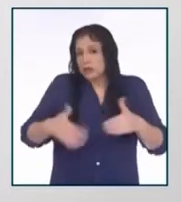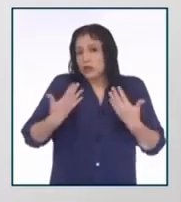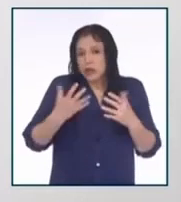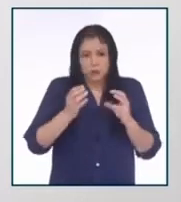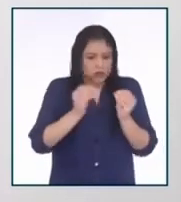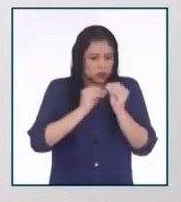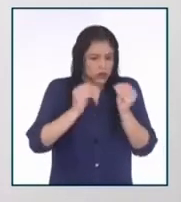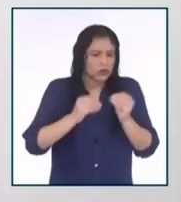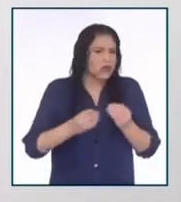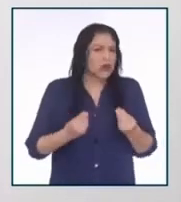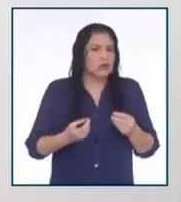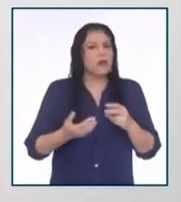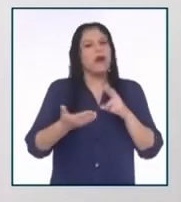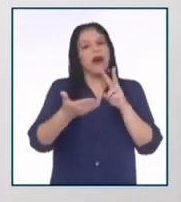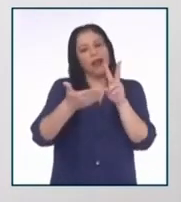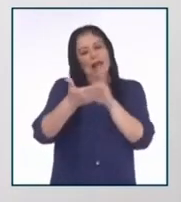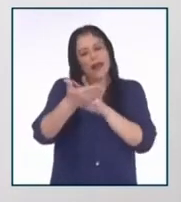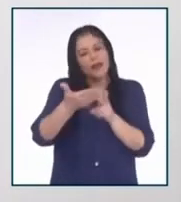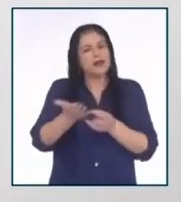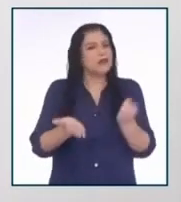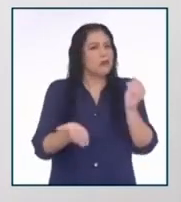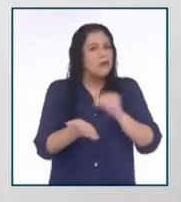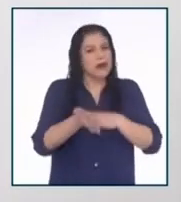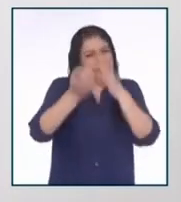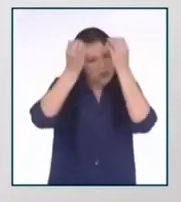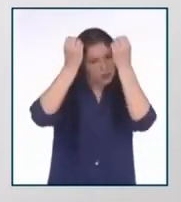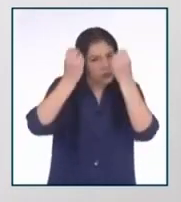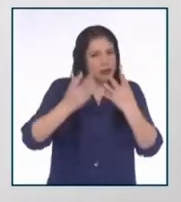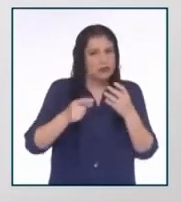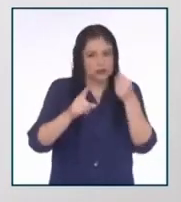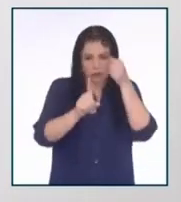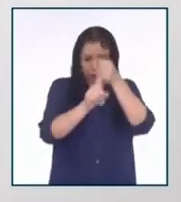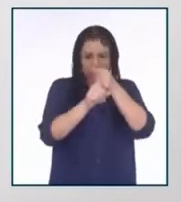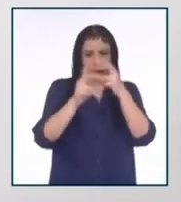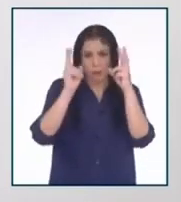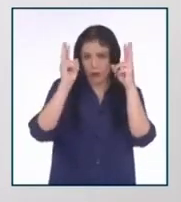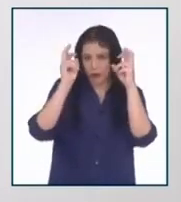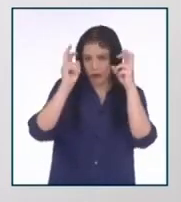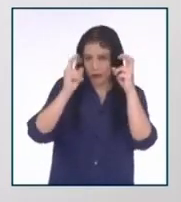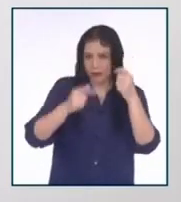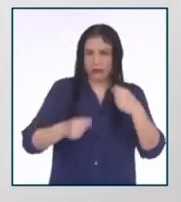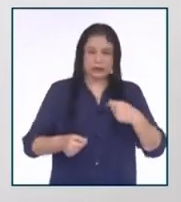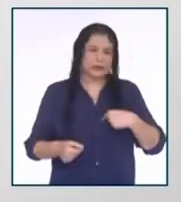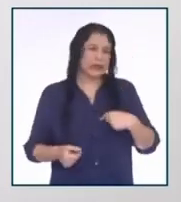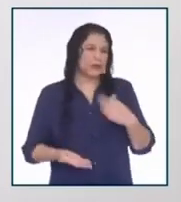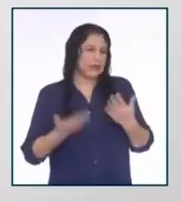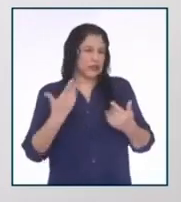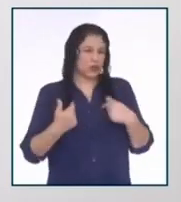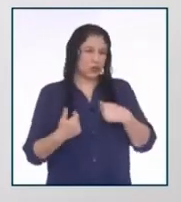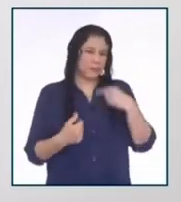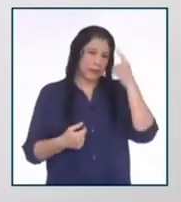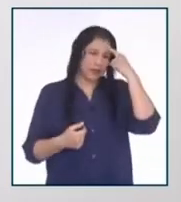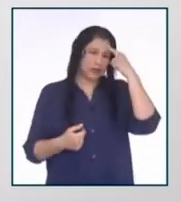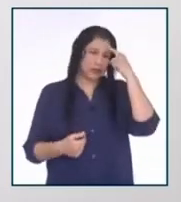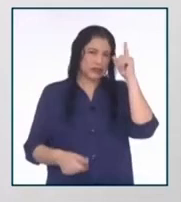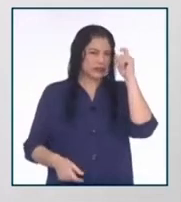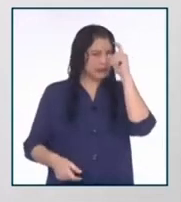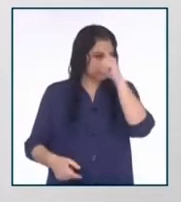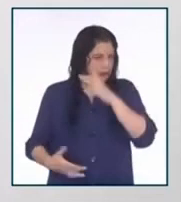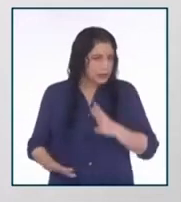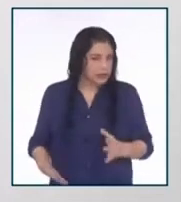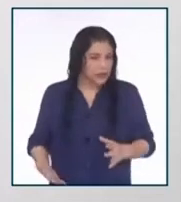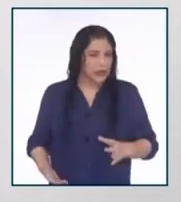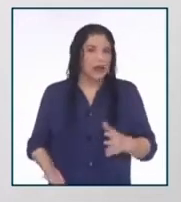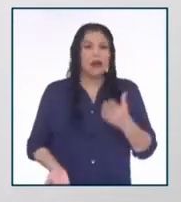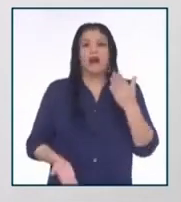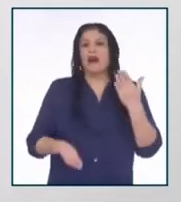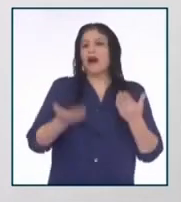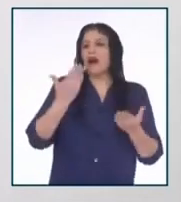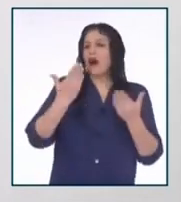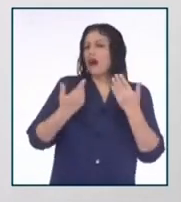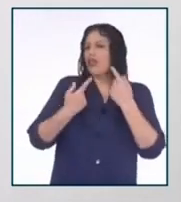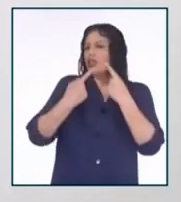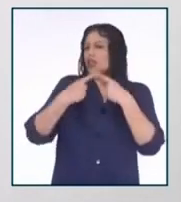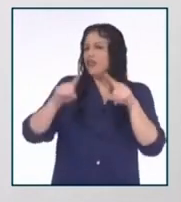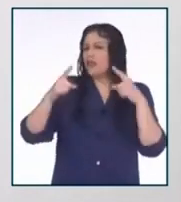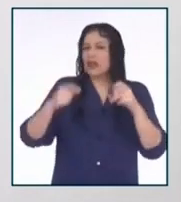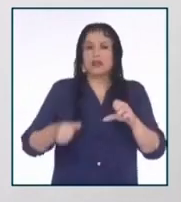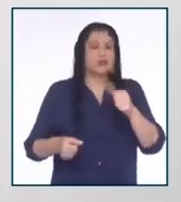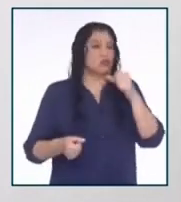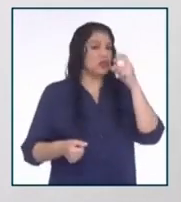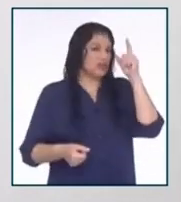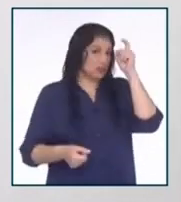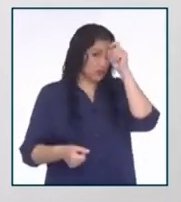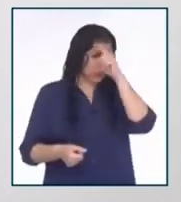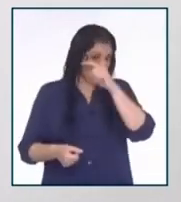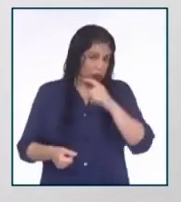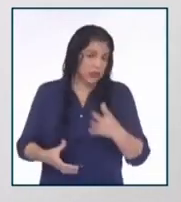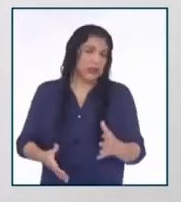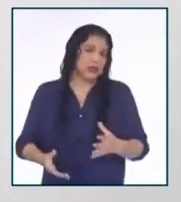podemos resolver leyendo información sobre el tema en el que tengamos dificultades. Pueden existir otras